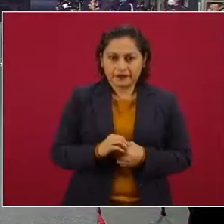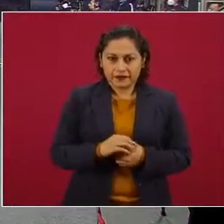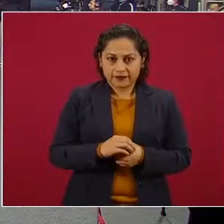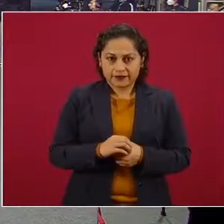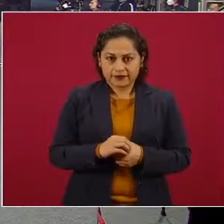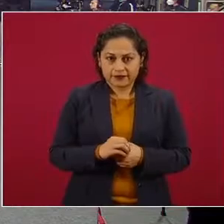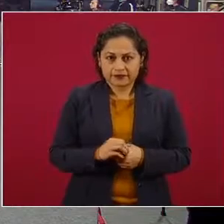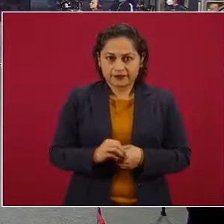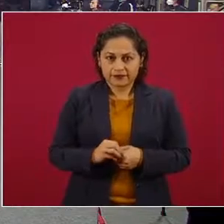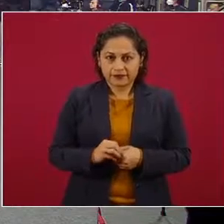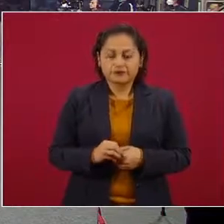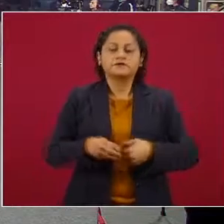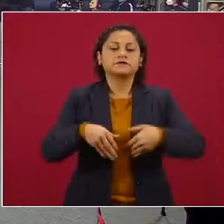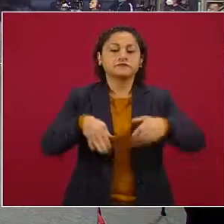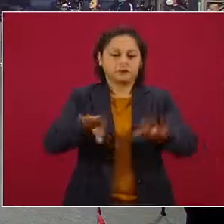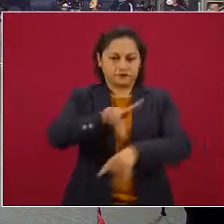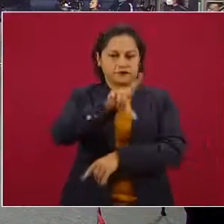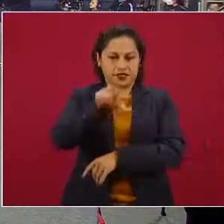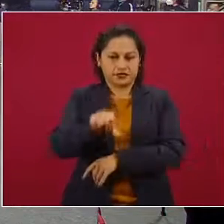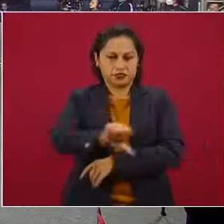Van a haber otras, pero